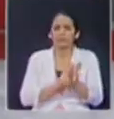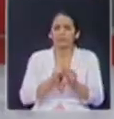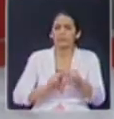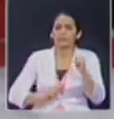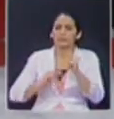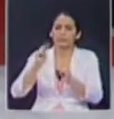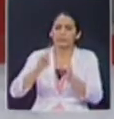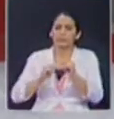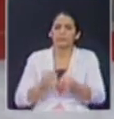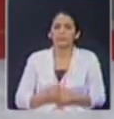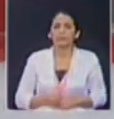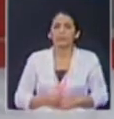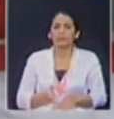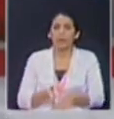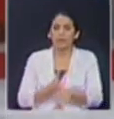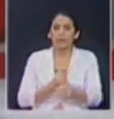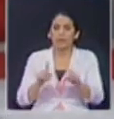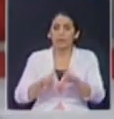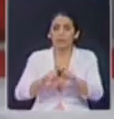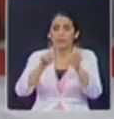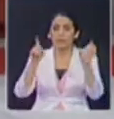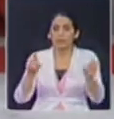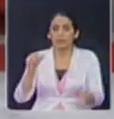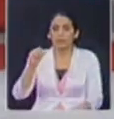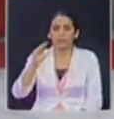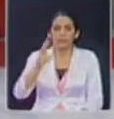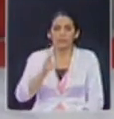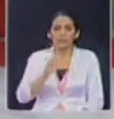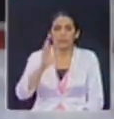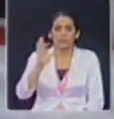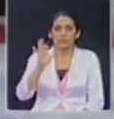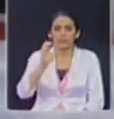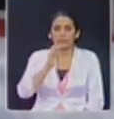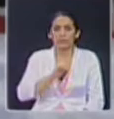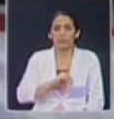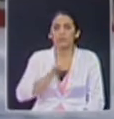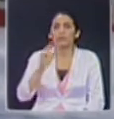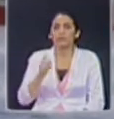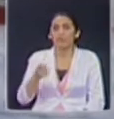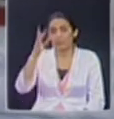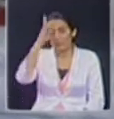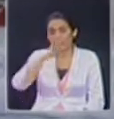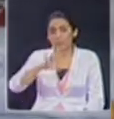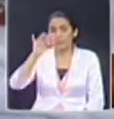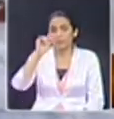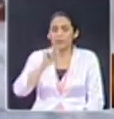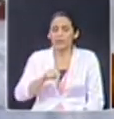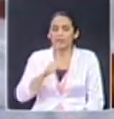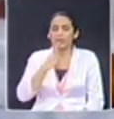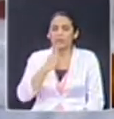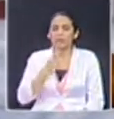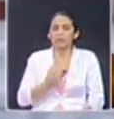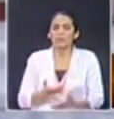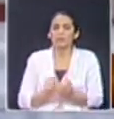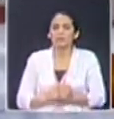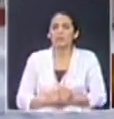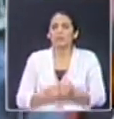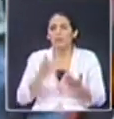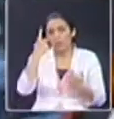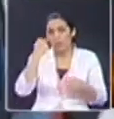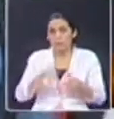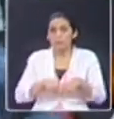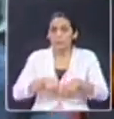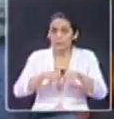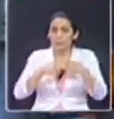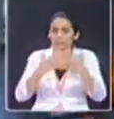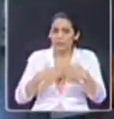La firma del contrato con el consorcio ACTM de Francia no marca el inicio de las obras. Según el alcalde, faltan algunos detalles pendientes como la